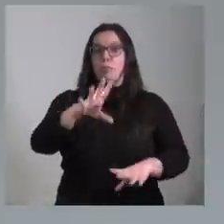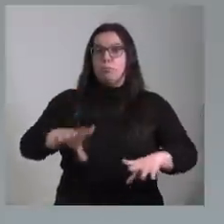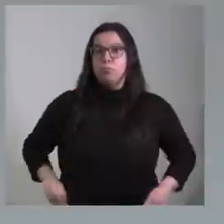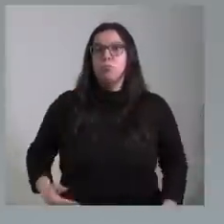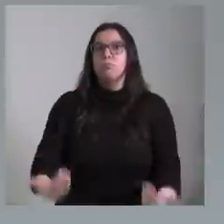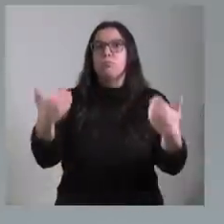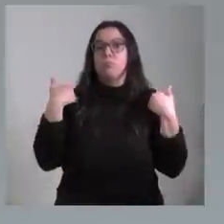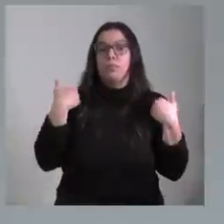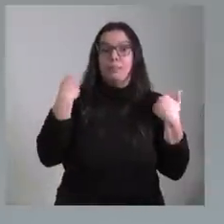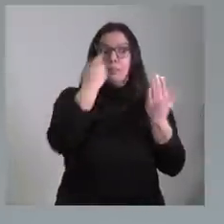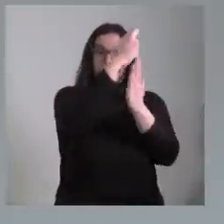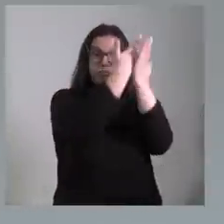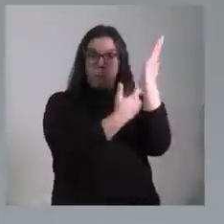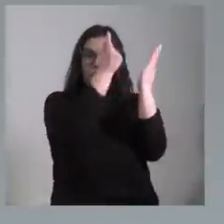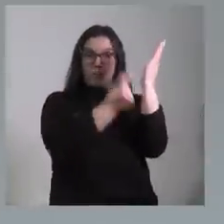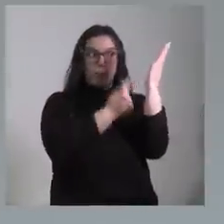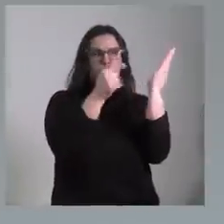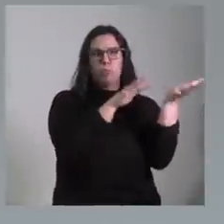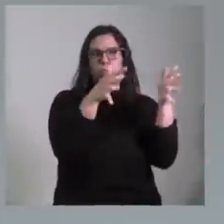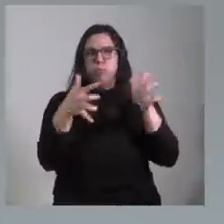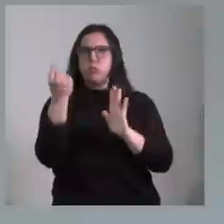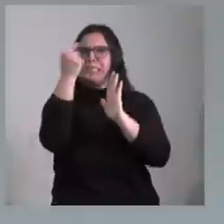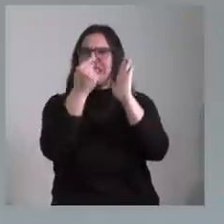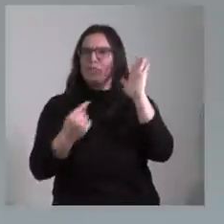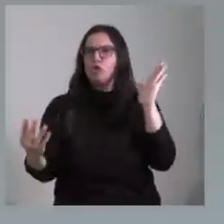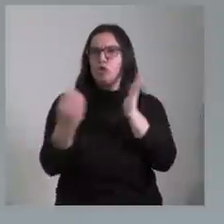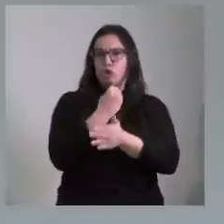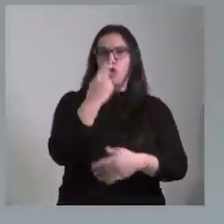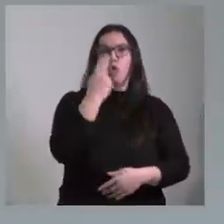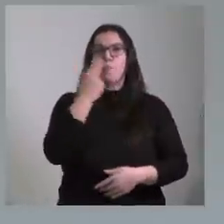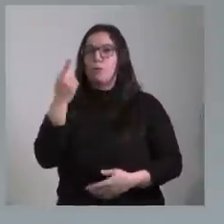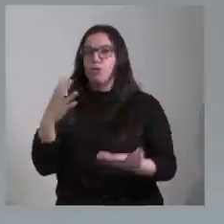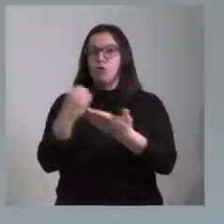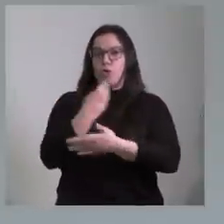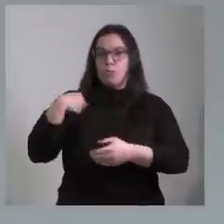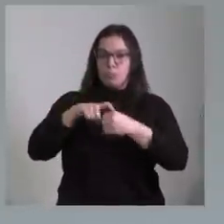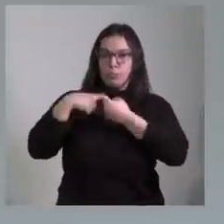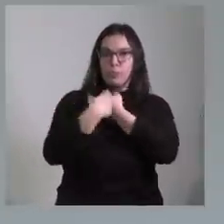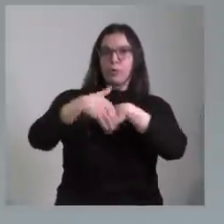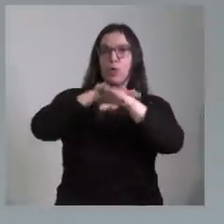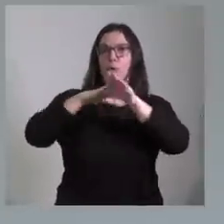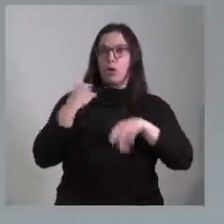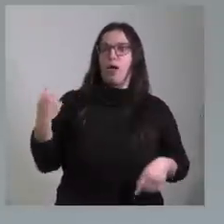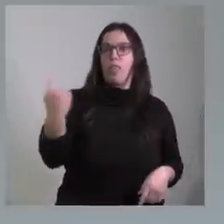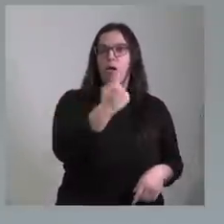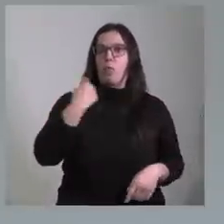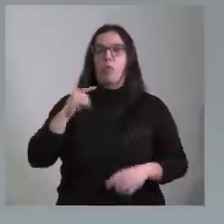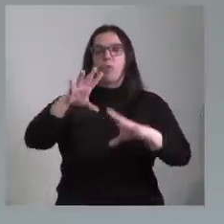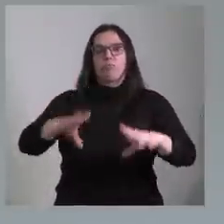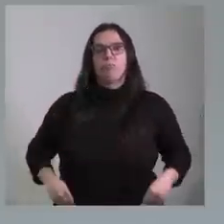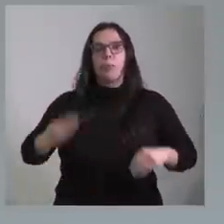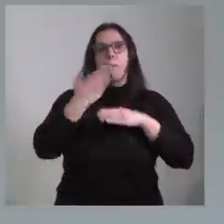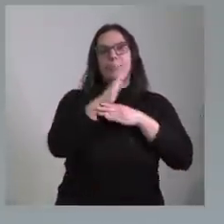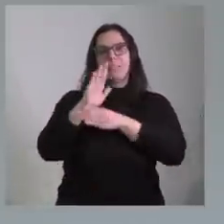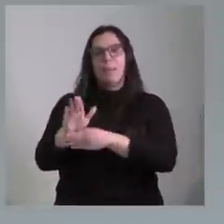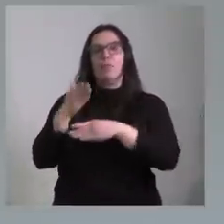las actuaciones que figuran en el mismo y el desarrollo de todos los compromisos que cada uno de los miembros del gobierno autonómico hemos venido presentando en